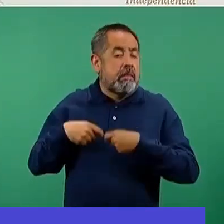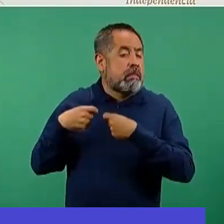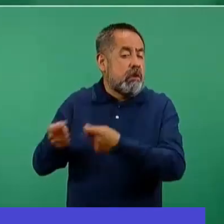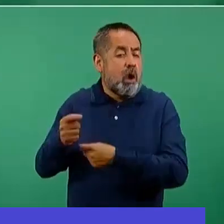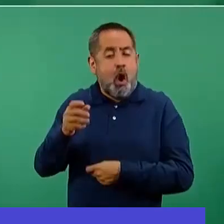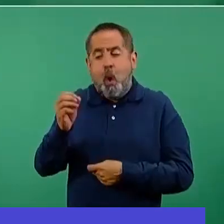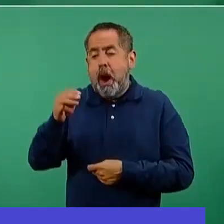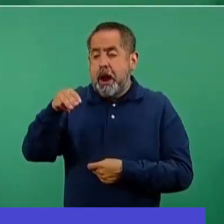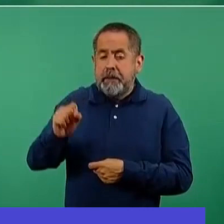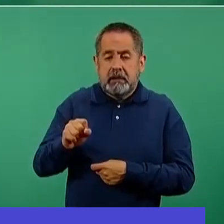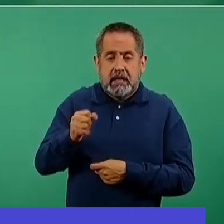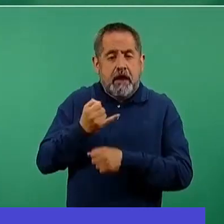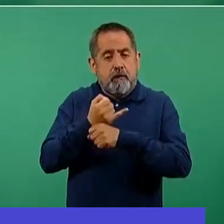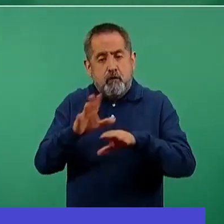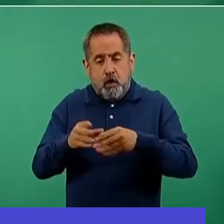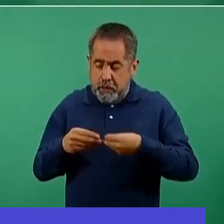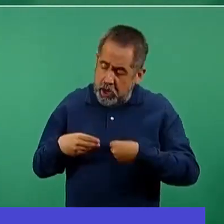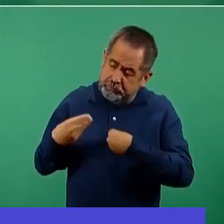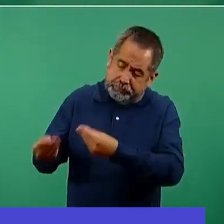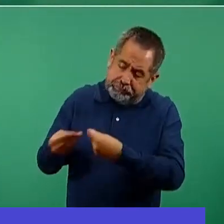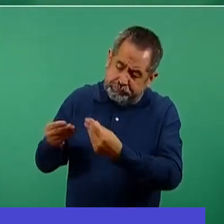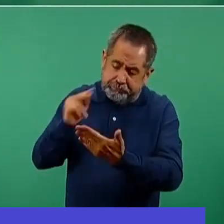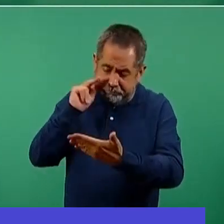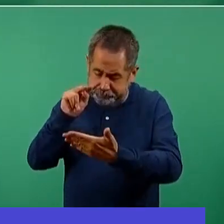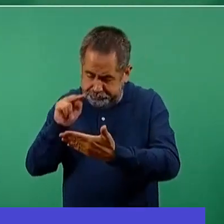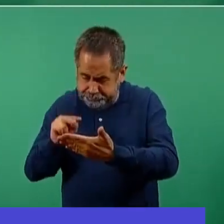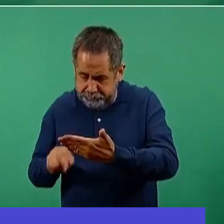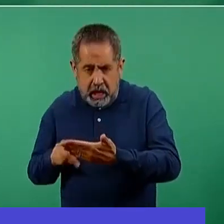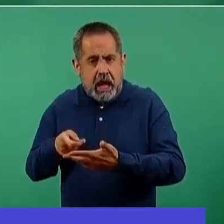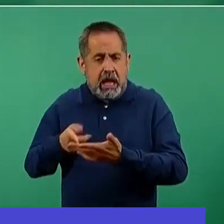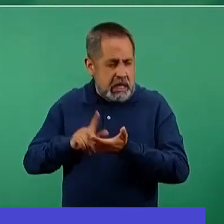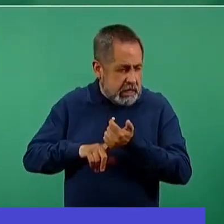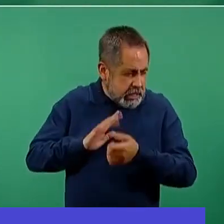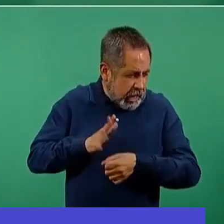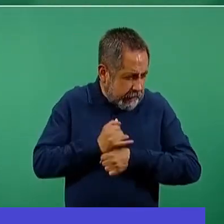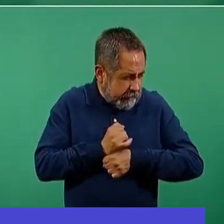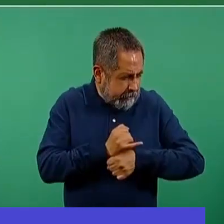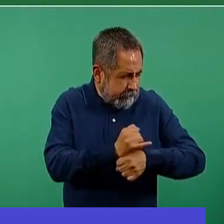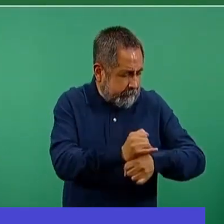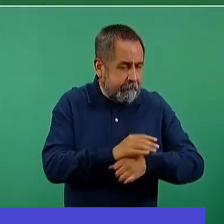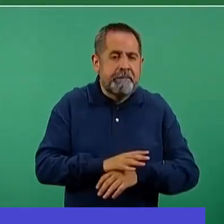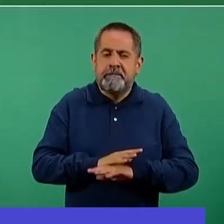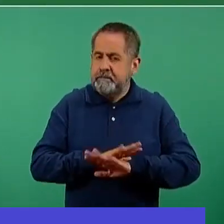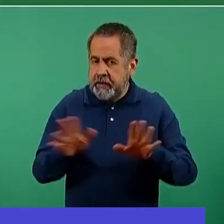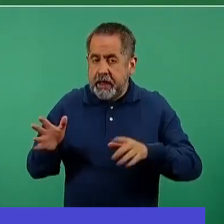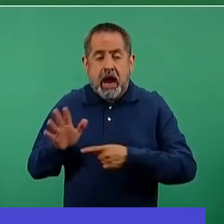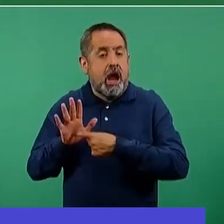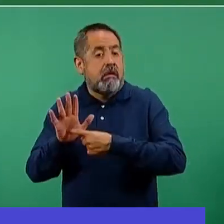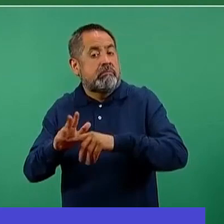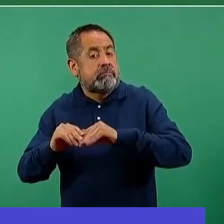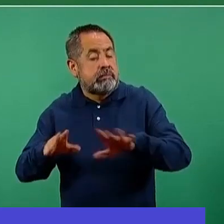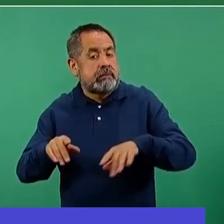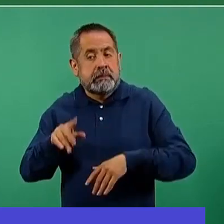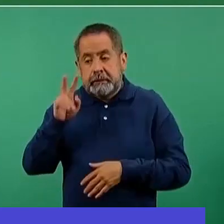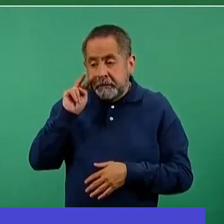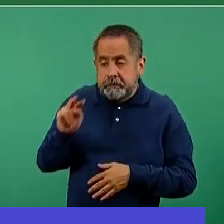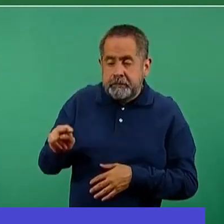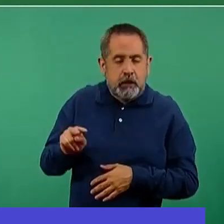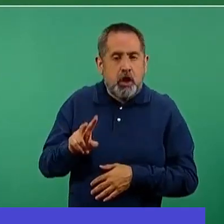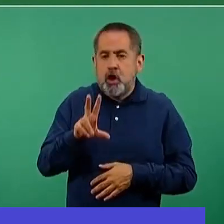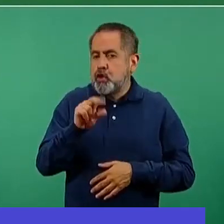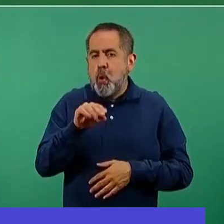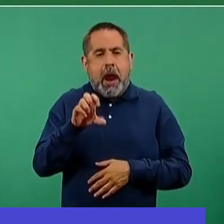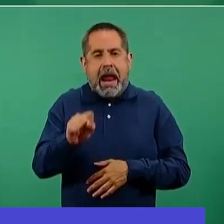de la Salud el informe de lo que ha investigado, y conocemos que no se